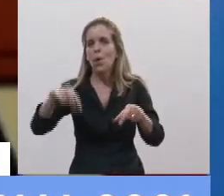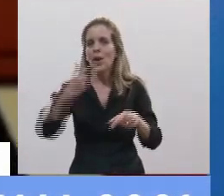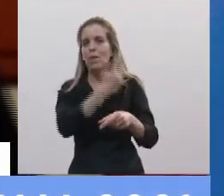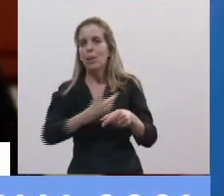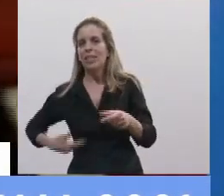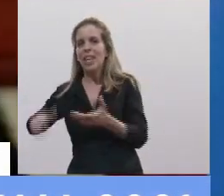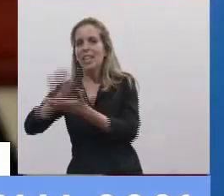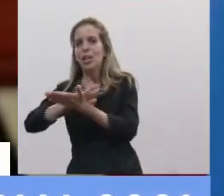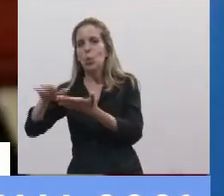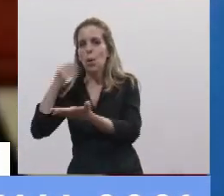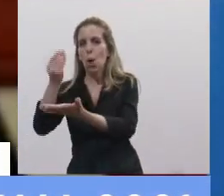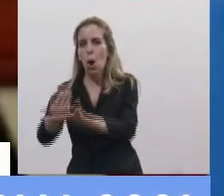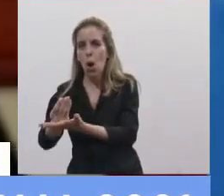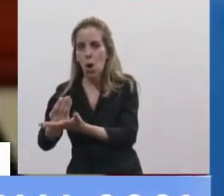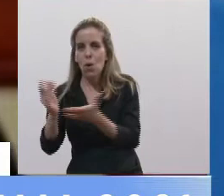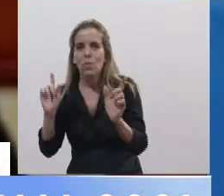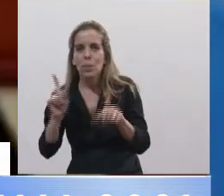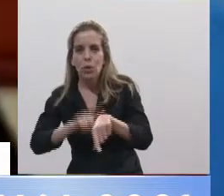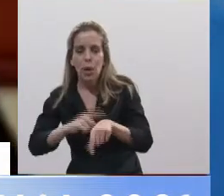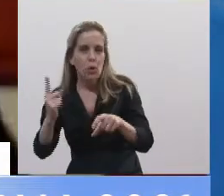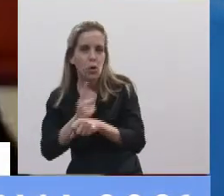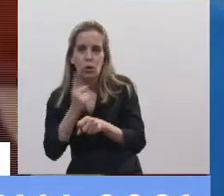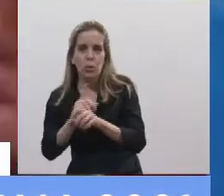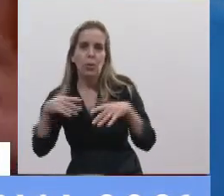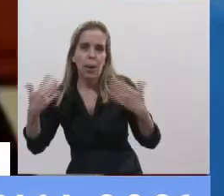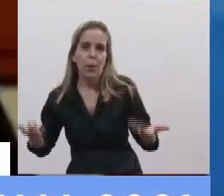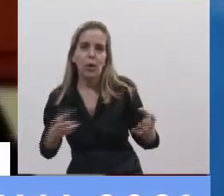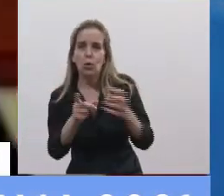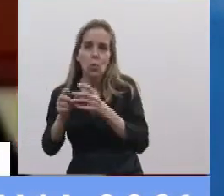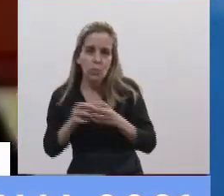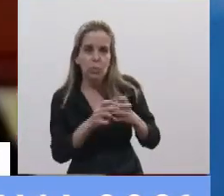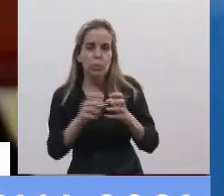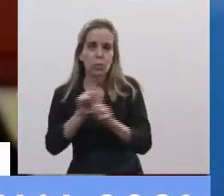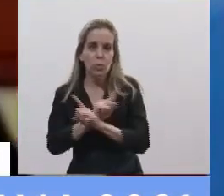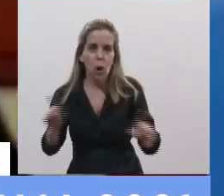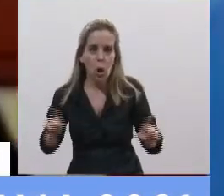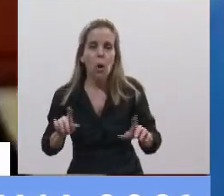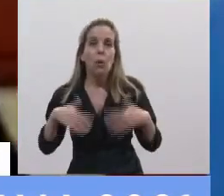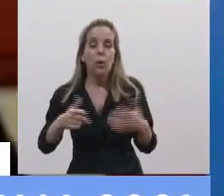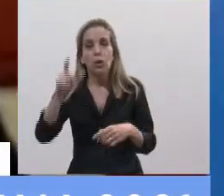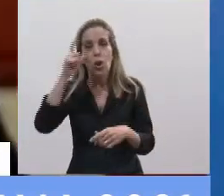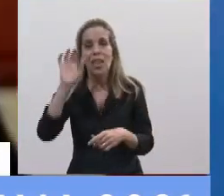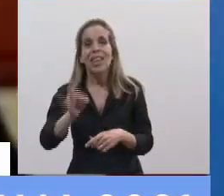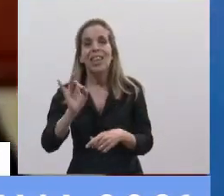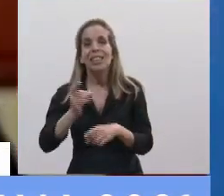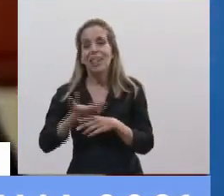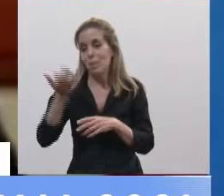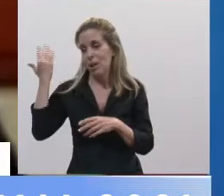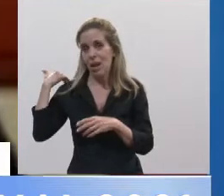tratarse de otra manera, parece lo que viene. Bueno, el presidente nos visitó el 10 de diciembre